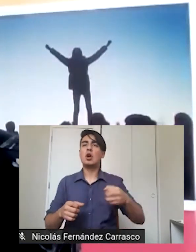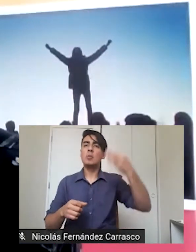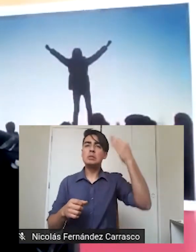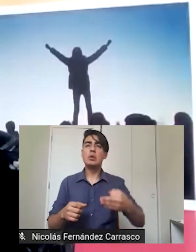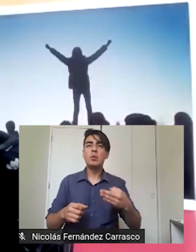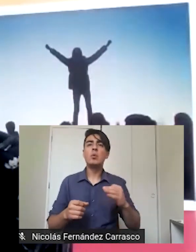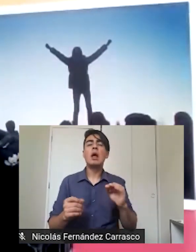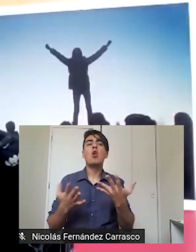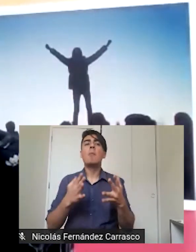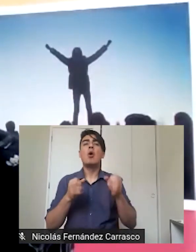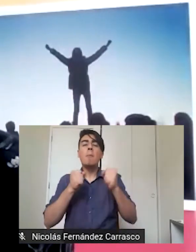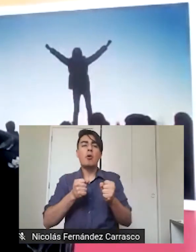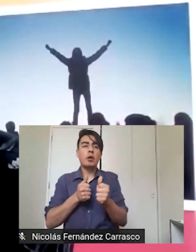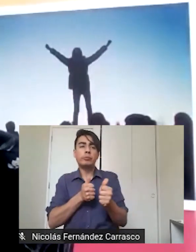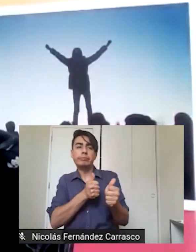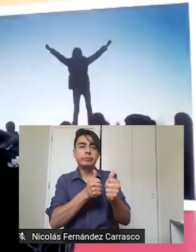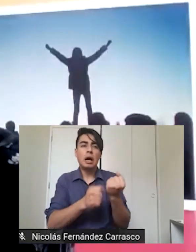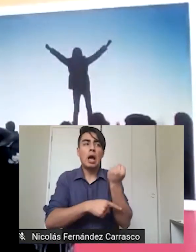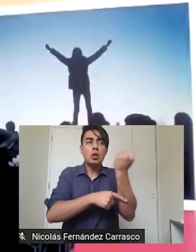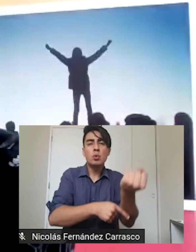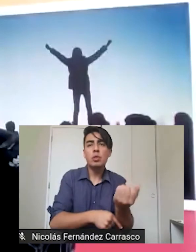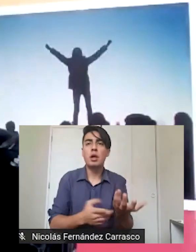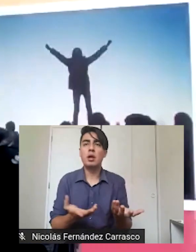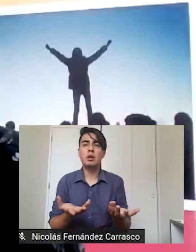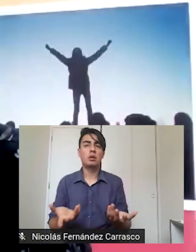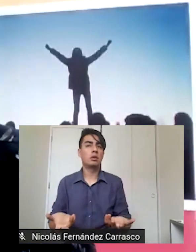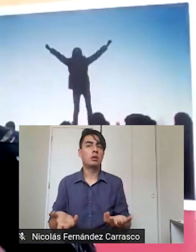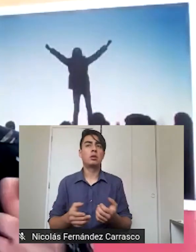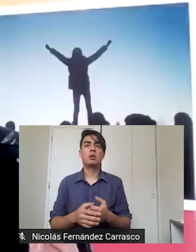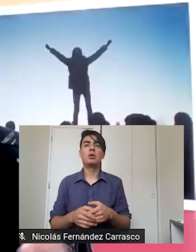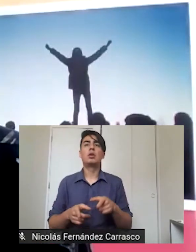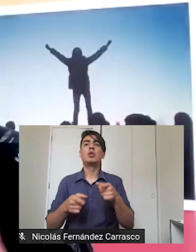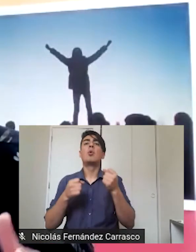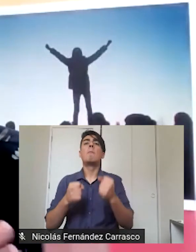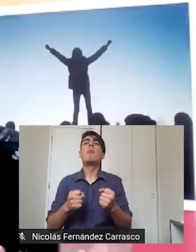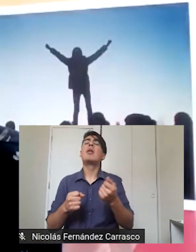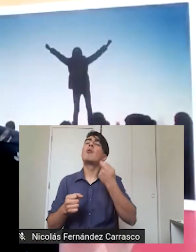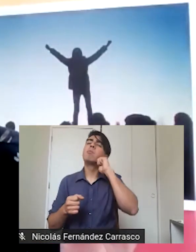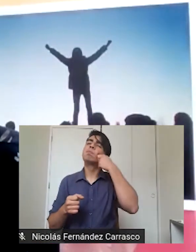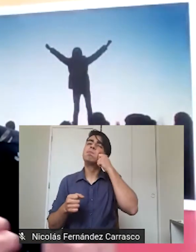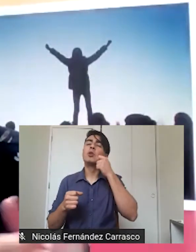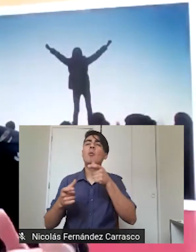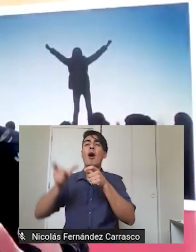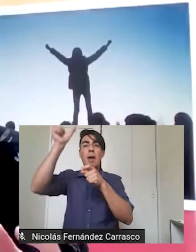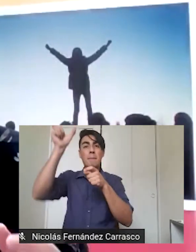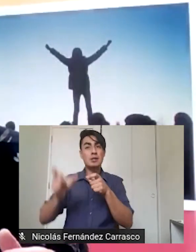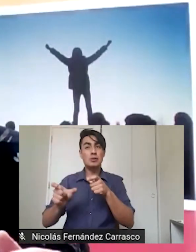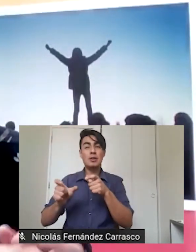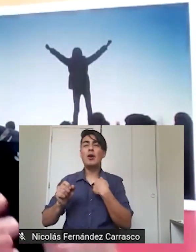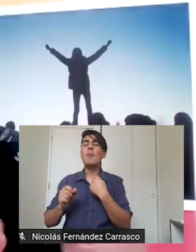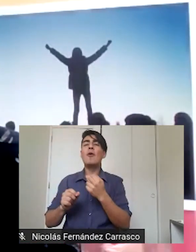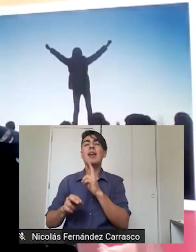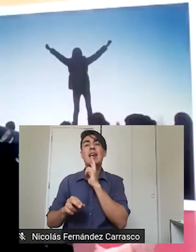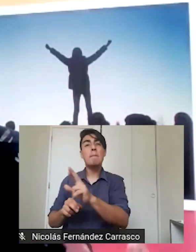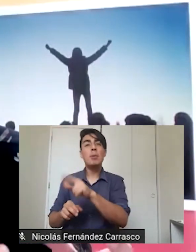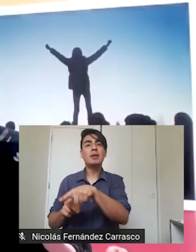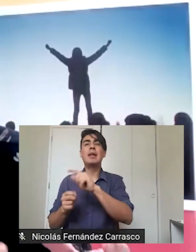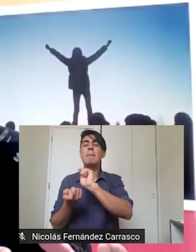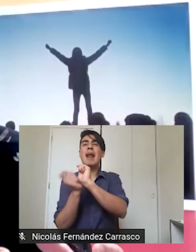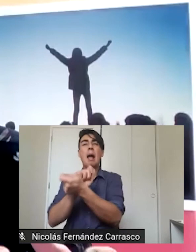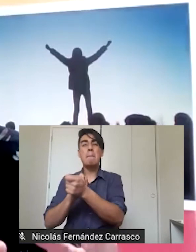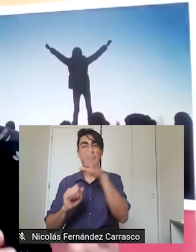insegura, y si la expones puede dañarlo. Entonces ahí tú ves hasta dónde puedes empujar esta